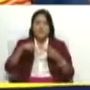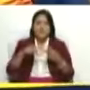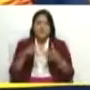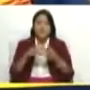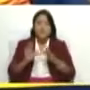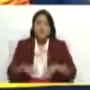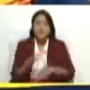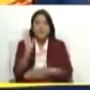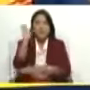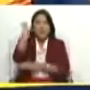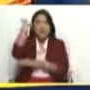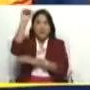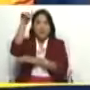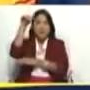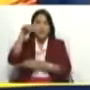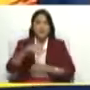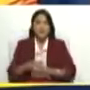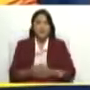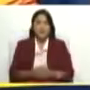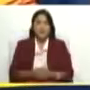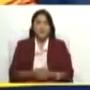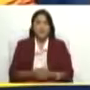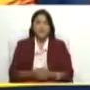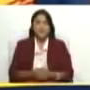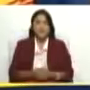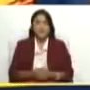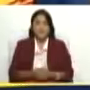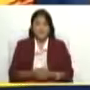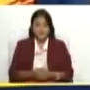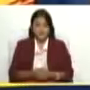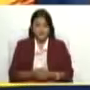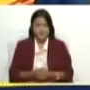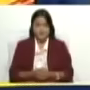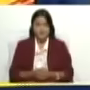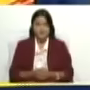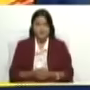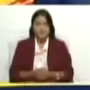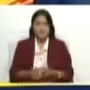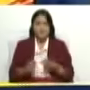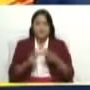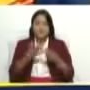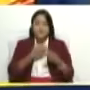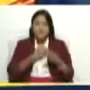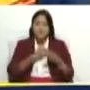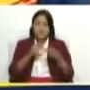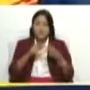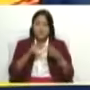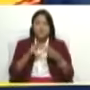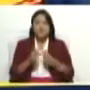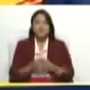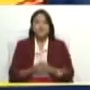baloncesto nuestros basquetbolistas medalla al medallero